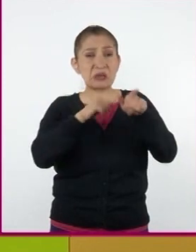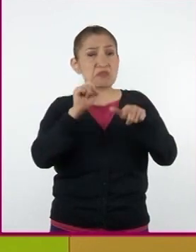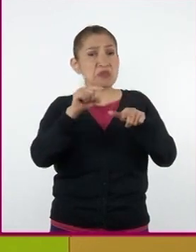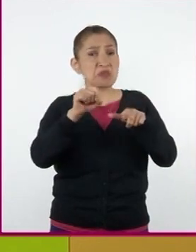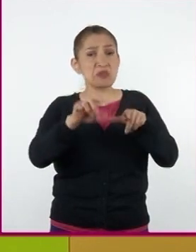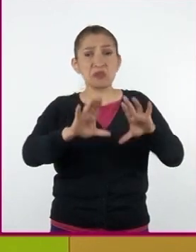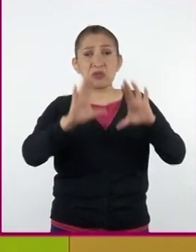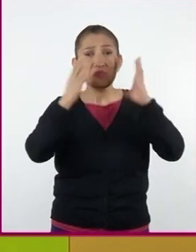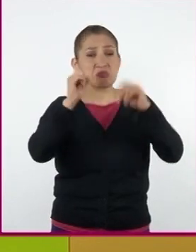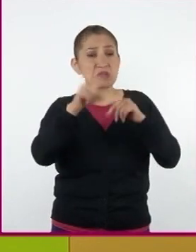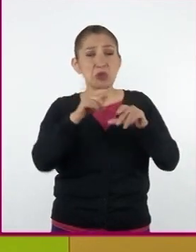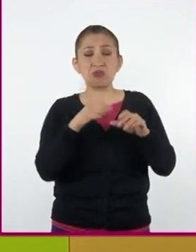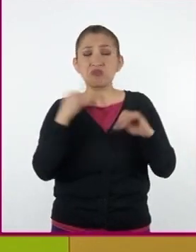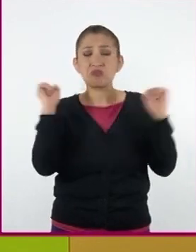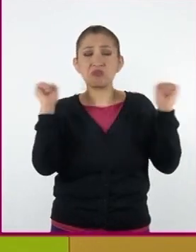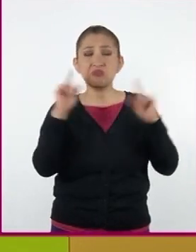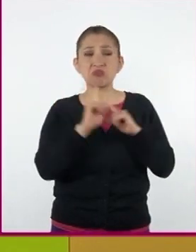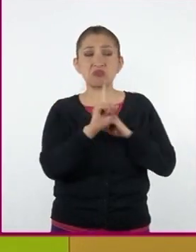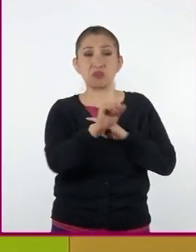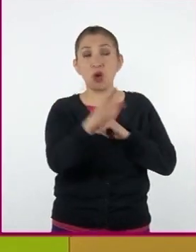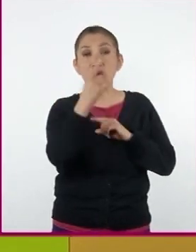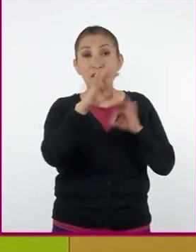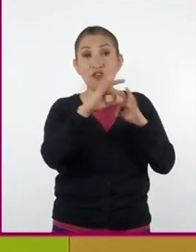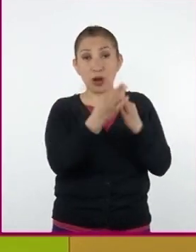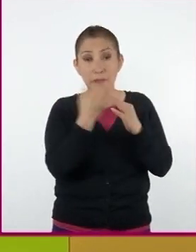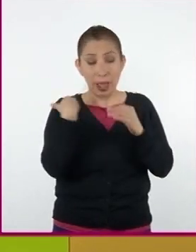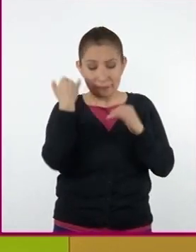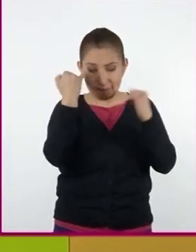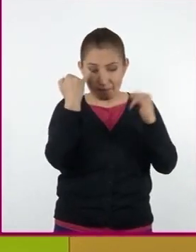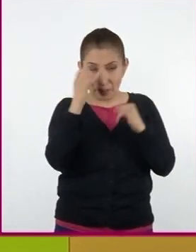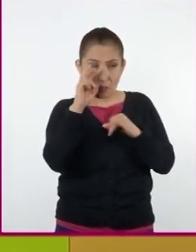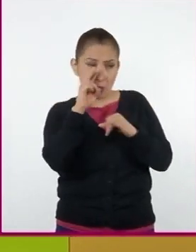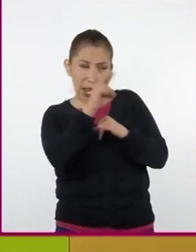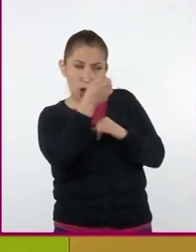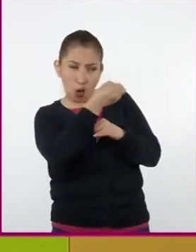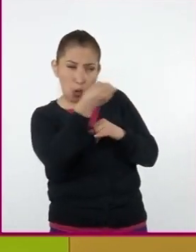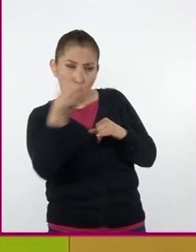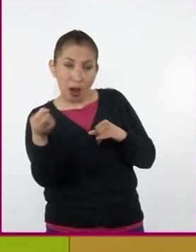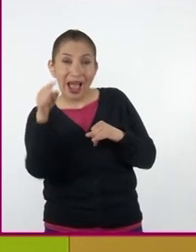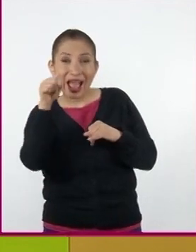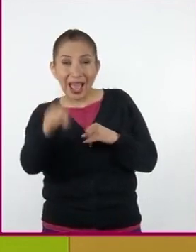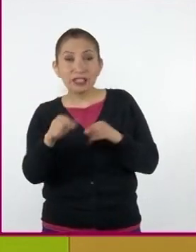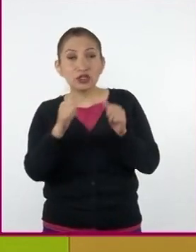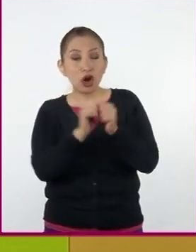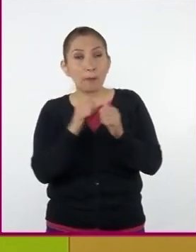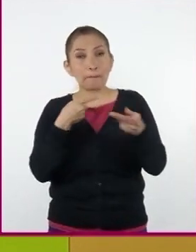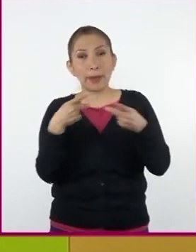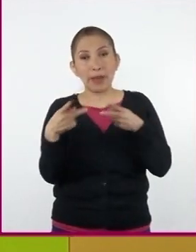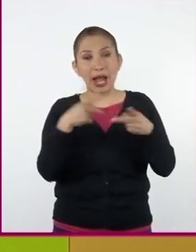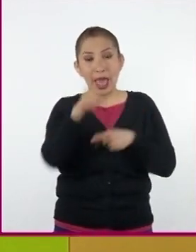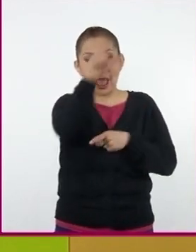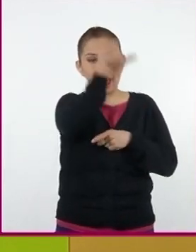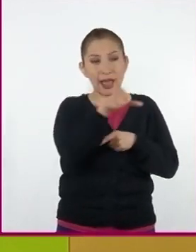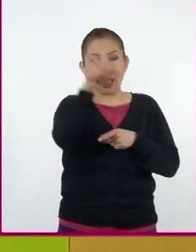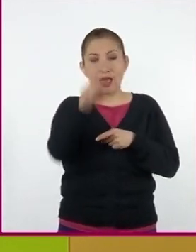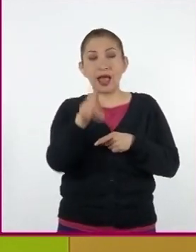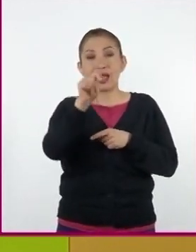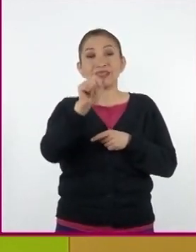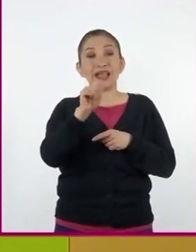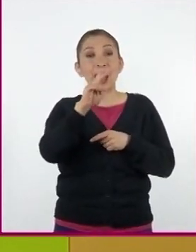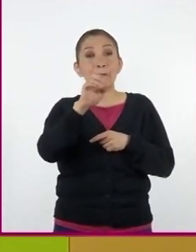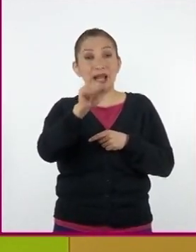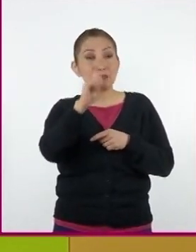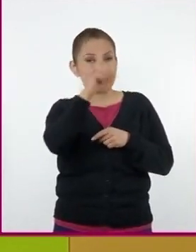velocidad. Recuerden que una forma de organizar nuestras observaciones es mediante la elaboración de tablas con los